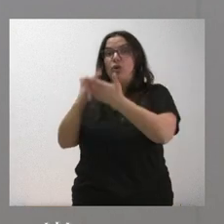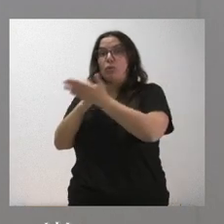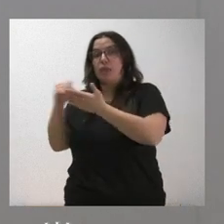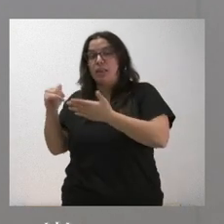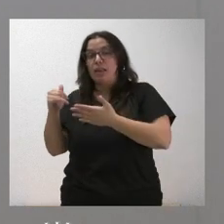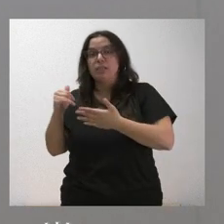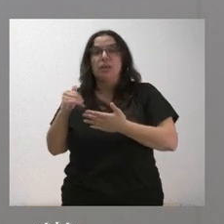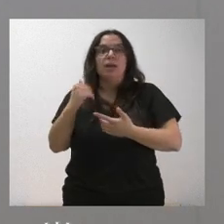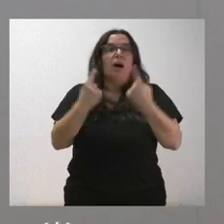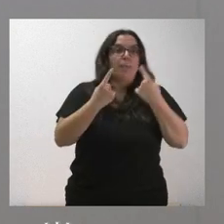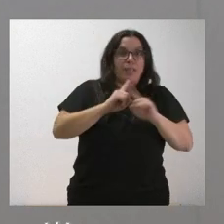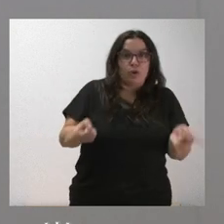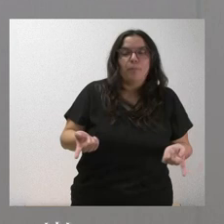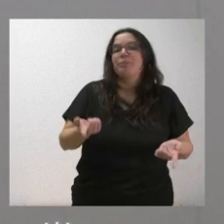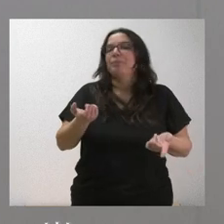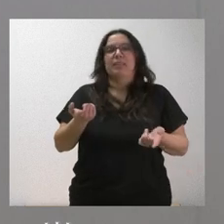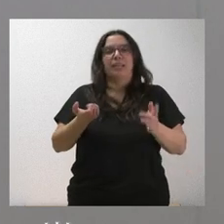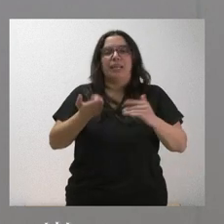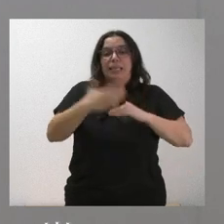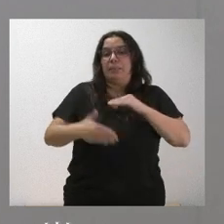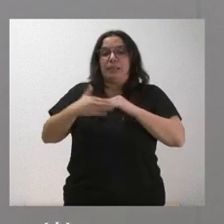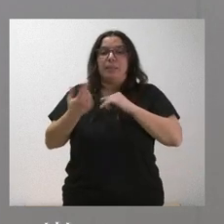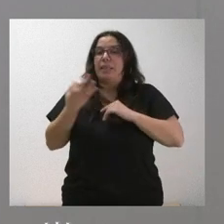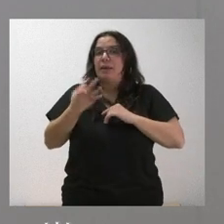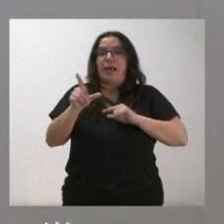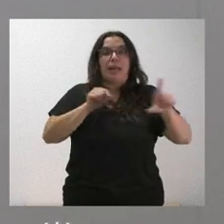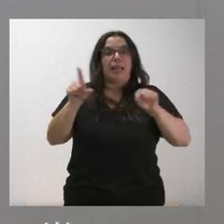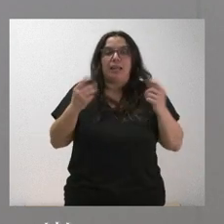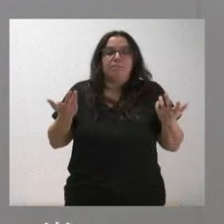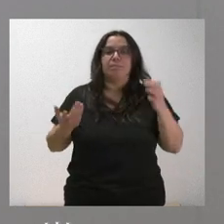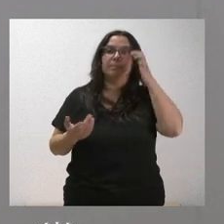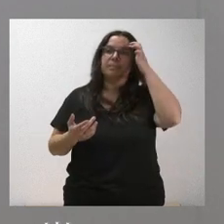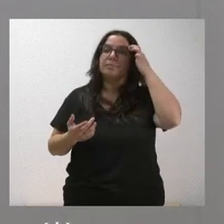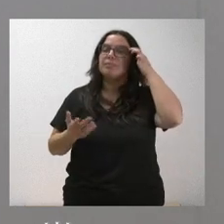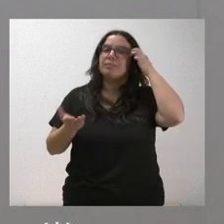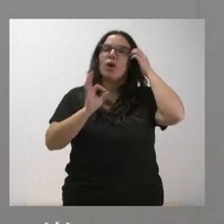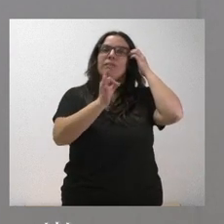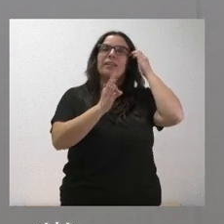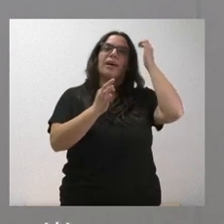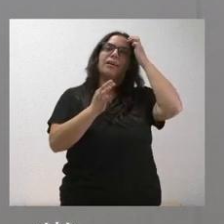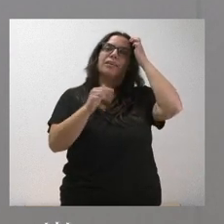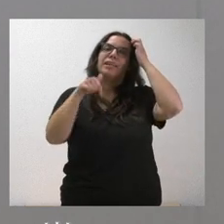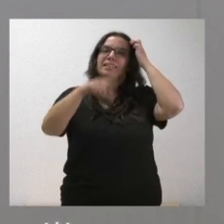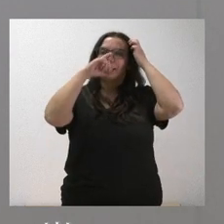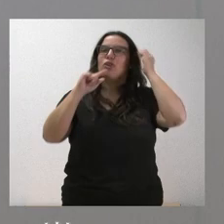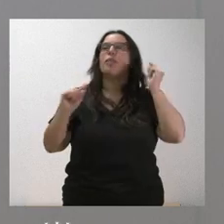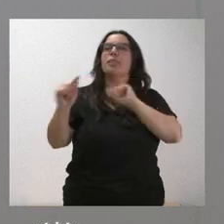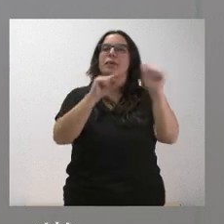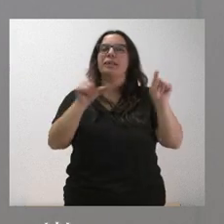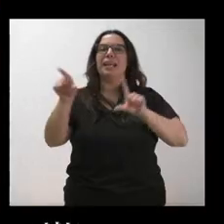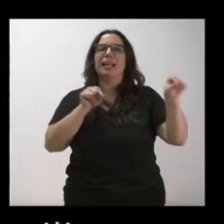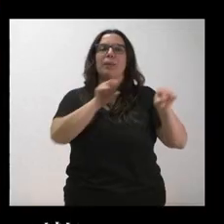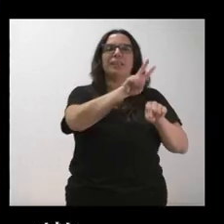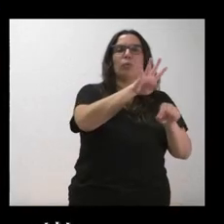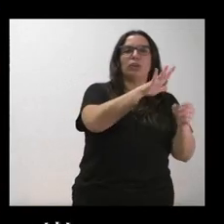en otras ocasiones no tenemos un número limitado hay que seleccionar hay que elegir sí pero si es verdad que que el debate de este año estuvo entre el 24 de abril